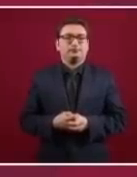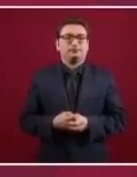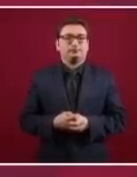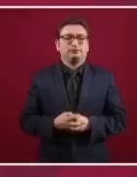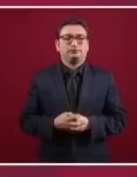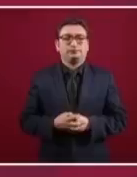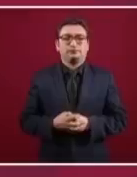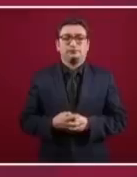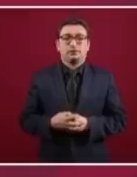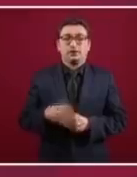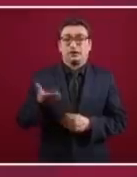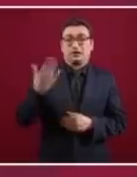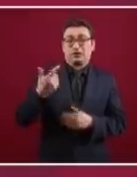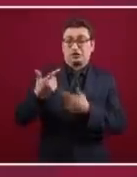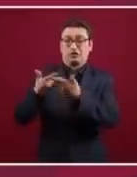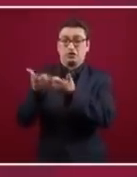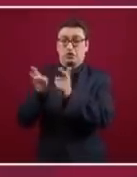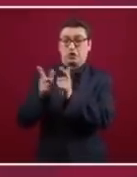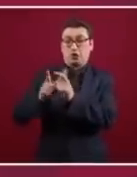de poder